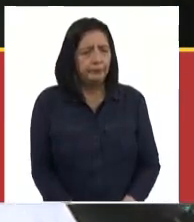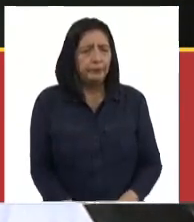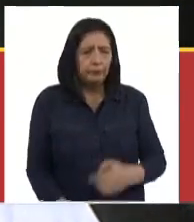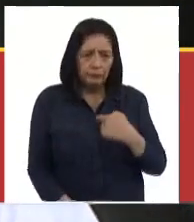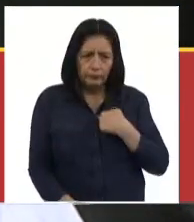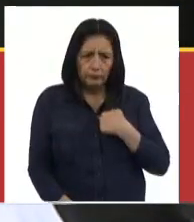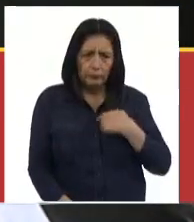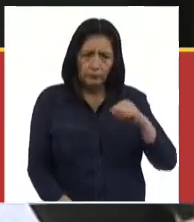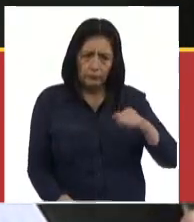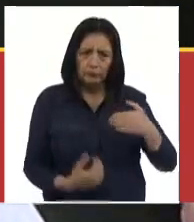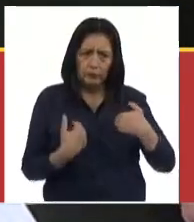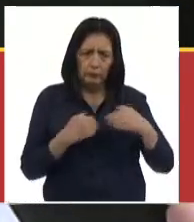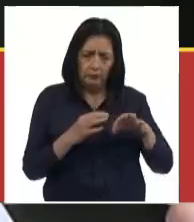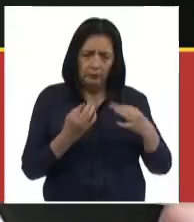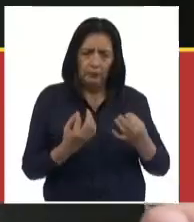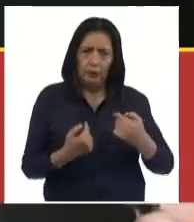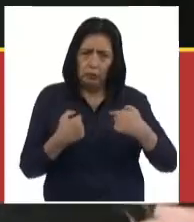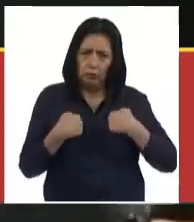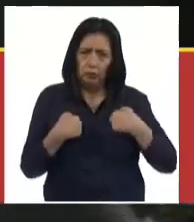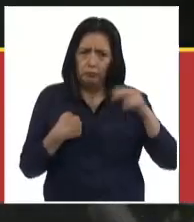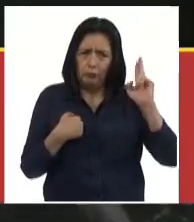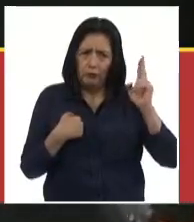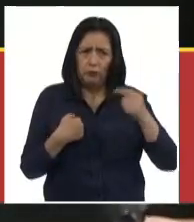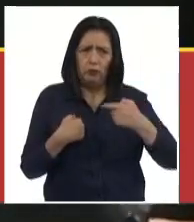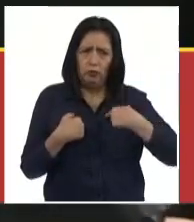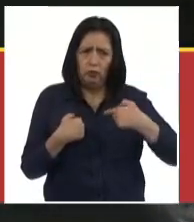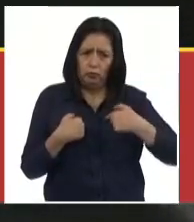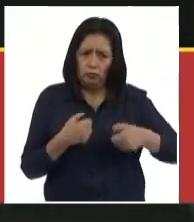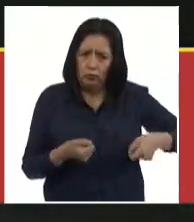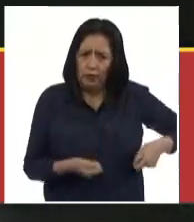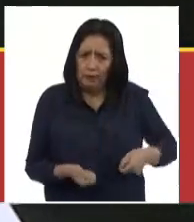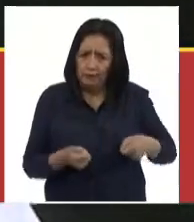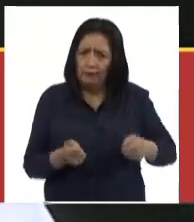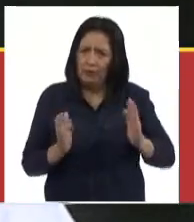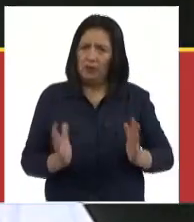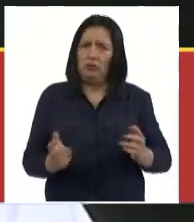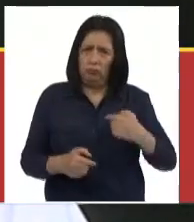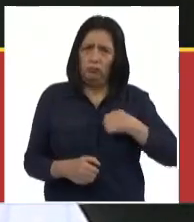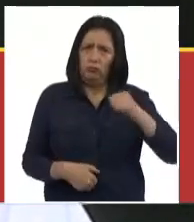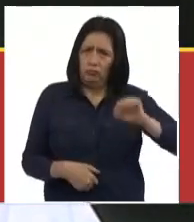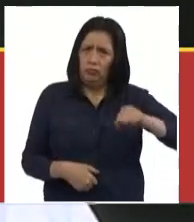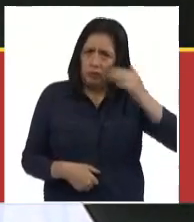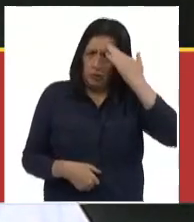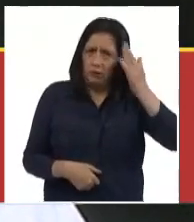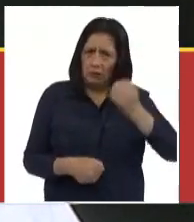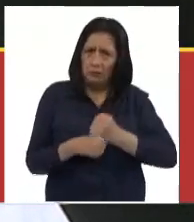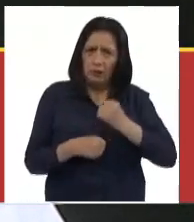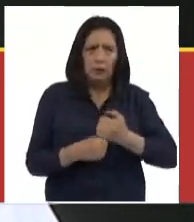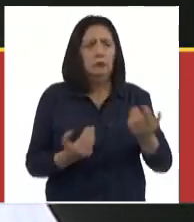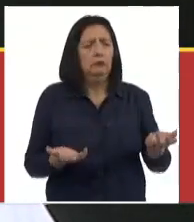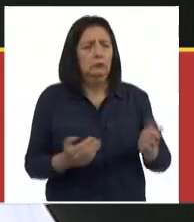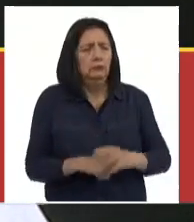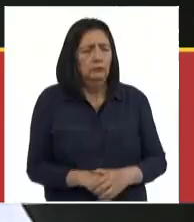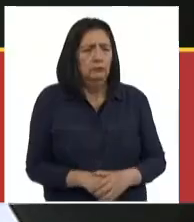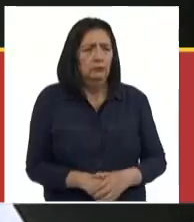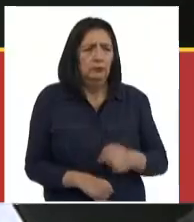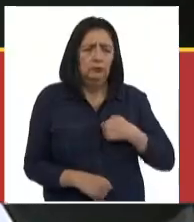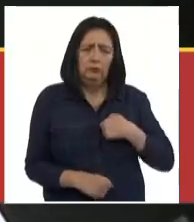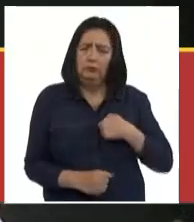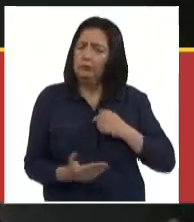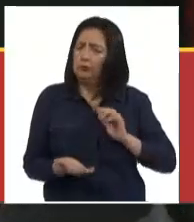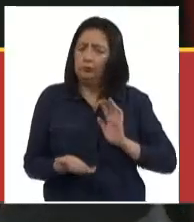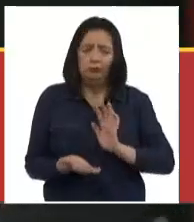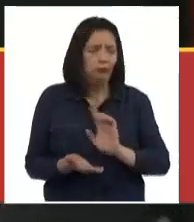Yo tengo mi familia, yo soy maestro, soy campesino, yo sé trabajar y por lo tanto